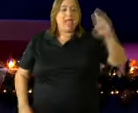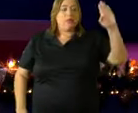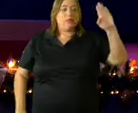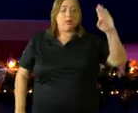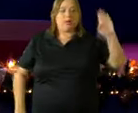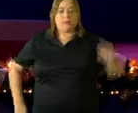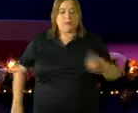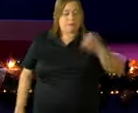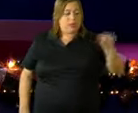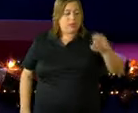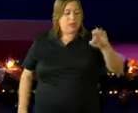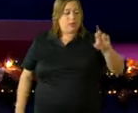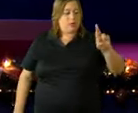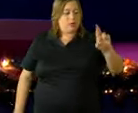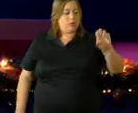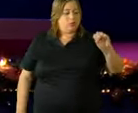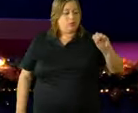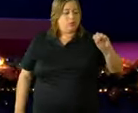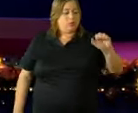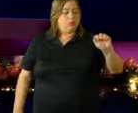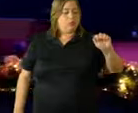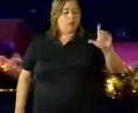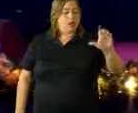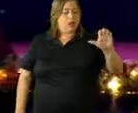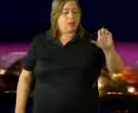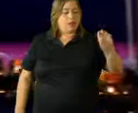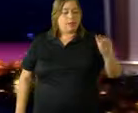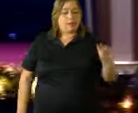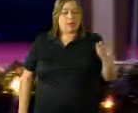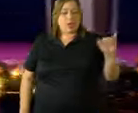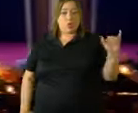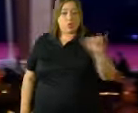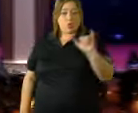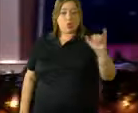vimos. Así Jehová.